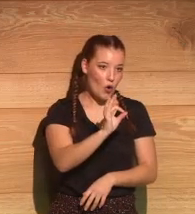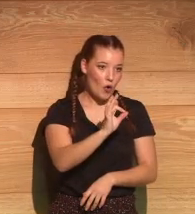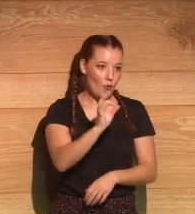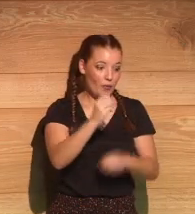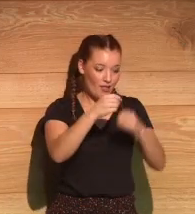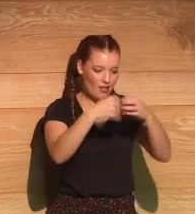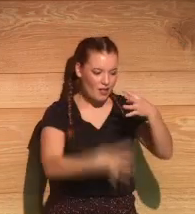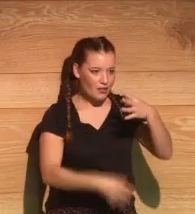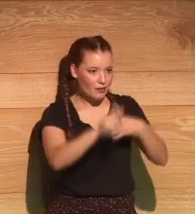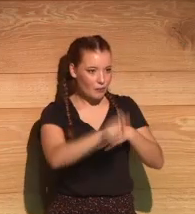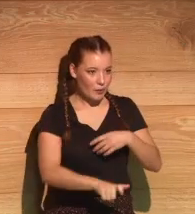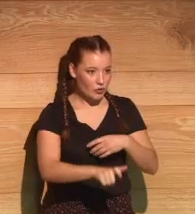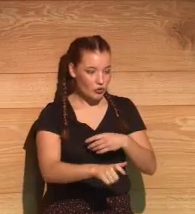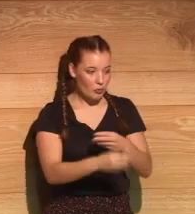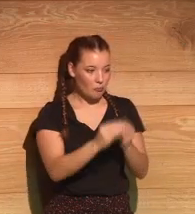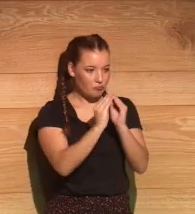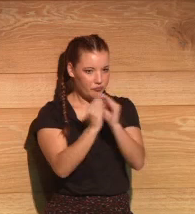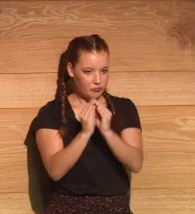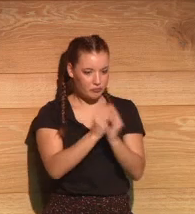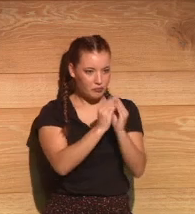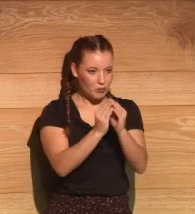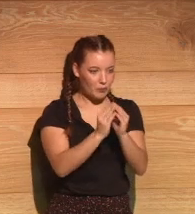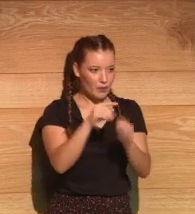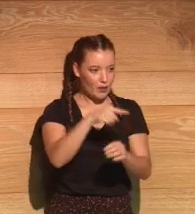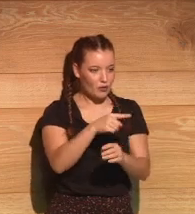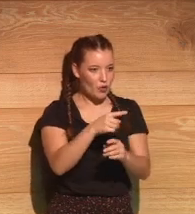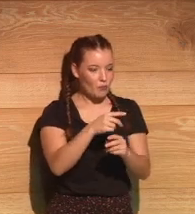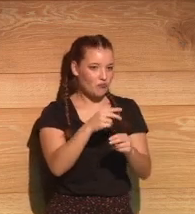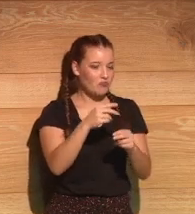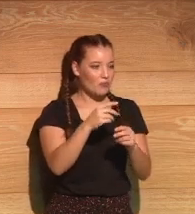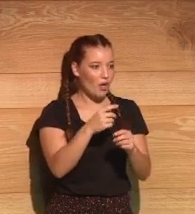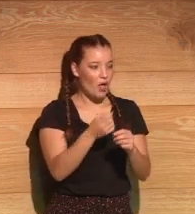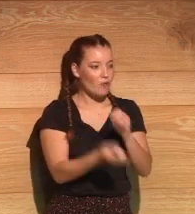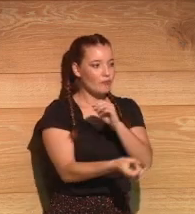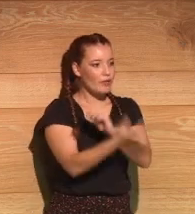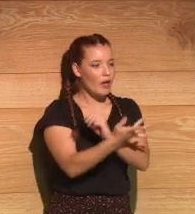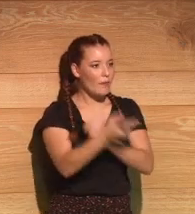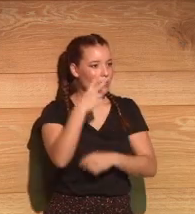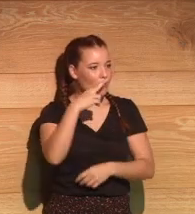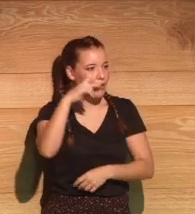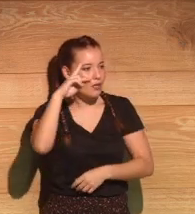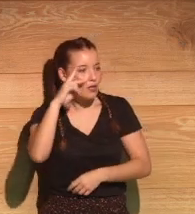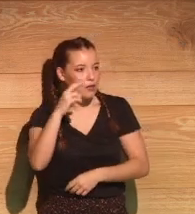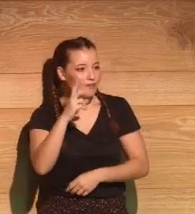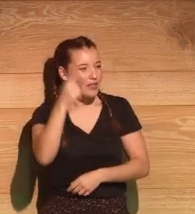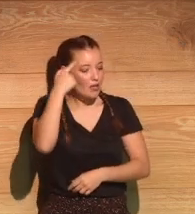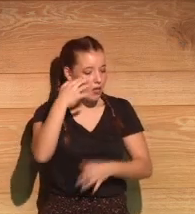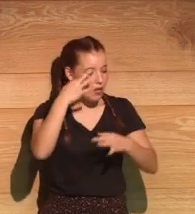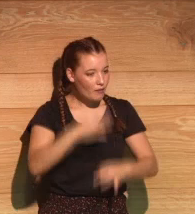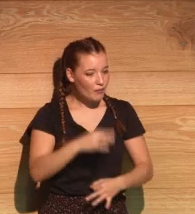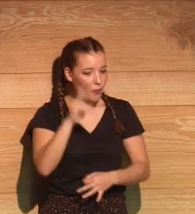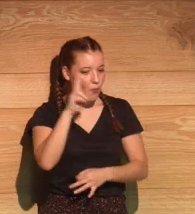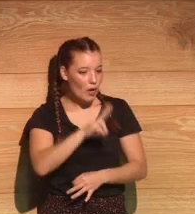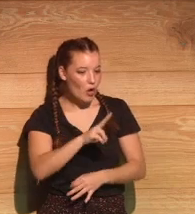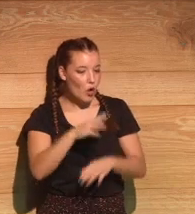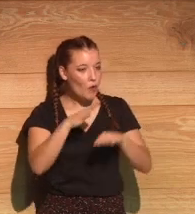listas que se hace cada persona van configurando, yo creo, experiencias de filtros de cómo se ve la realidad. En ese